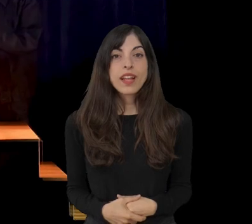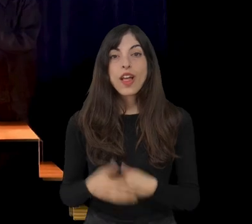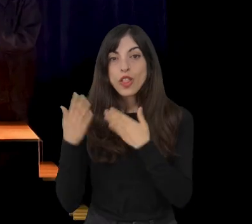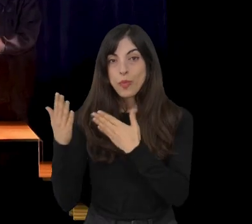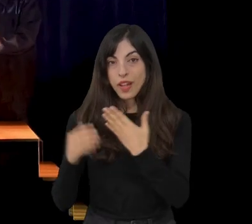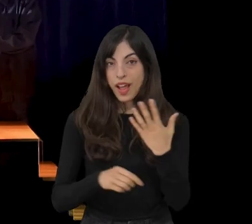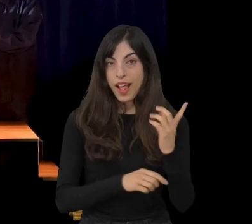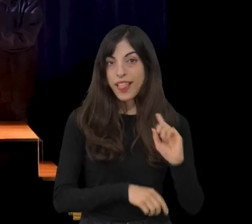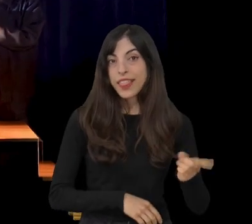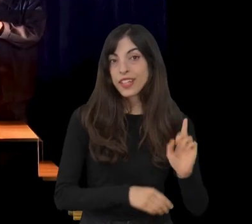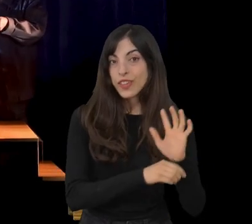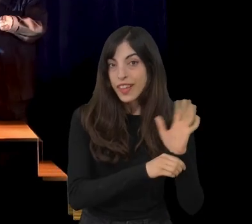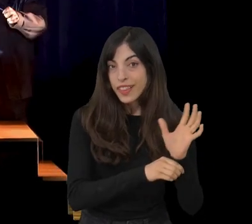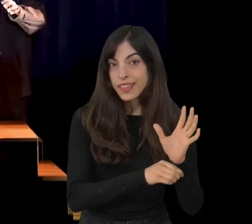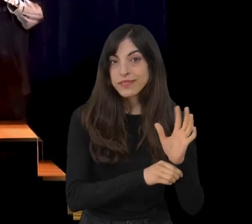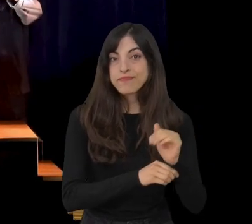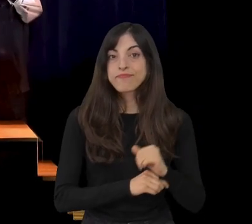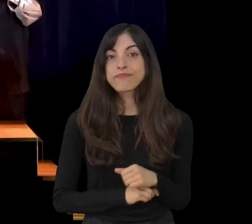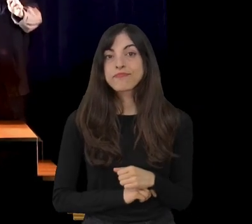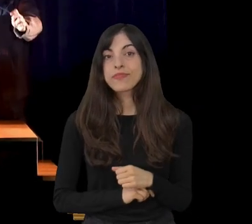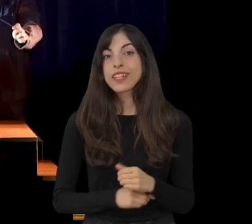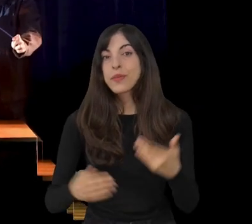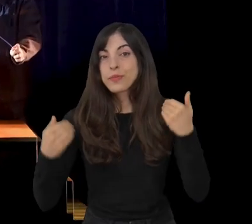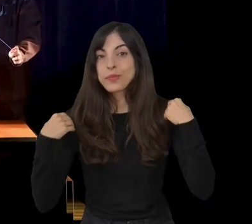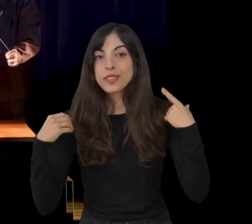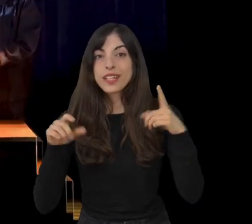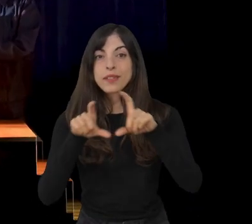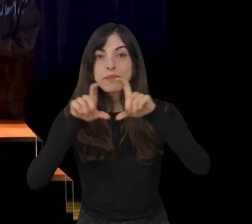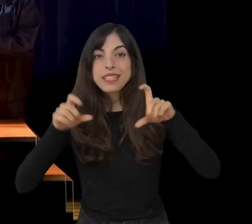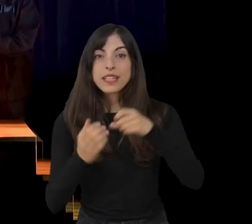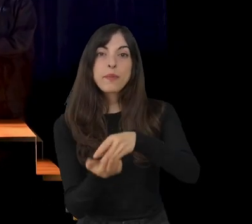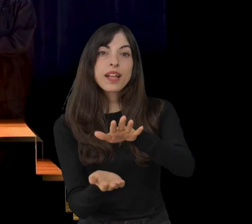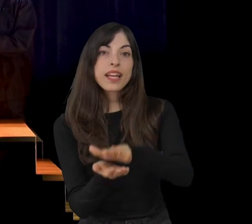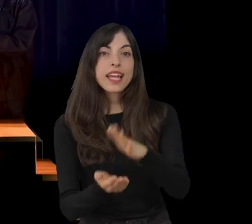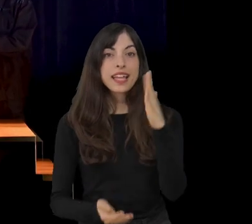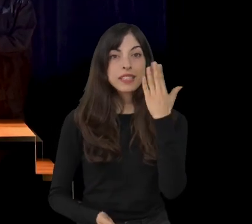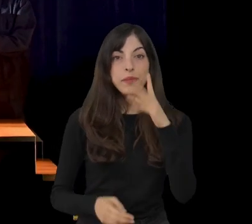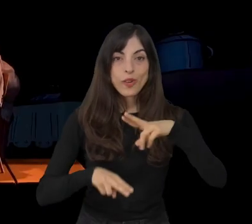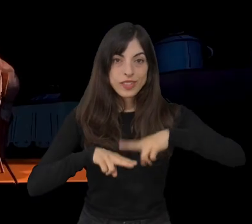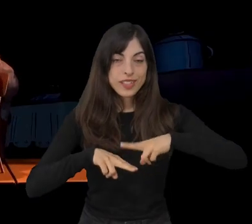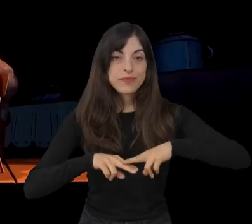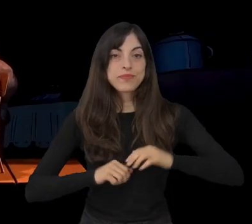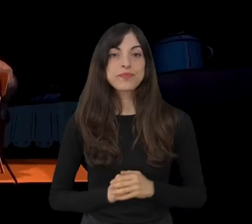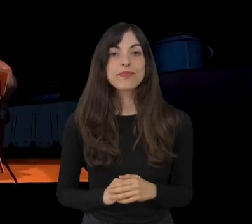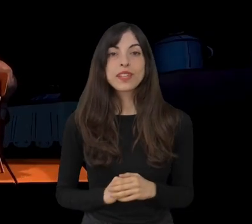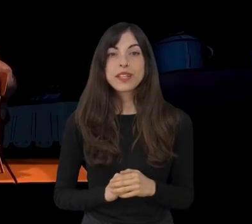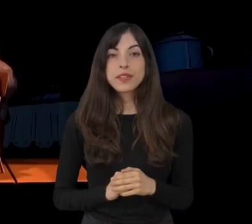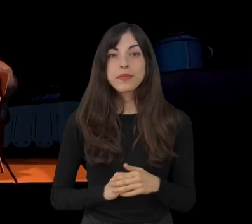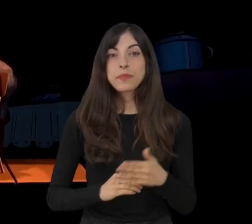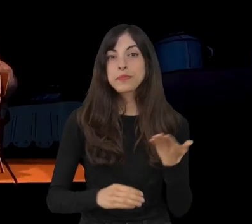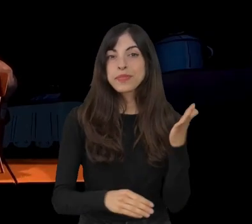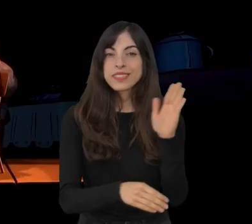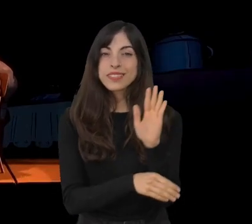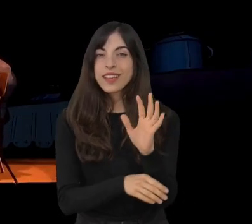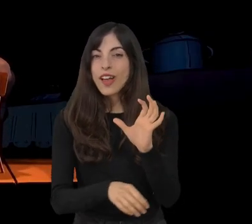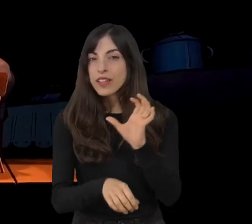Este homenaje al maestro del cine corre a cargo de la compañía malagueña El Espejo Negro, para ofrecer una sátira con tintes de